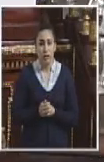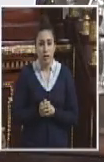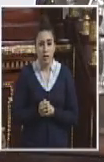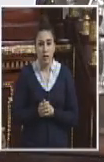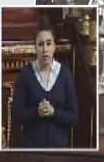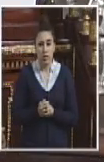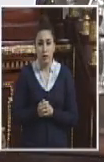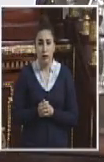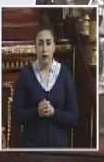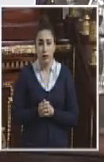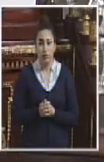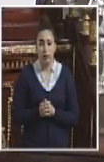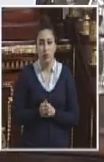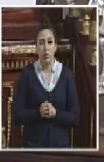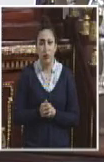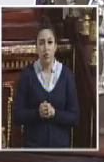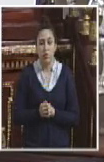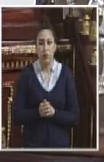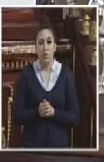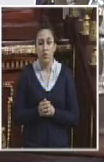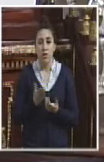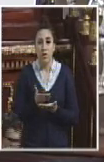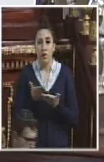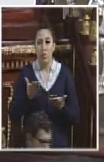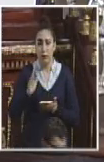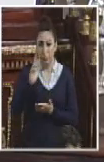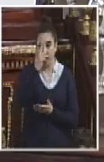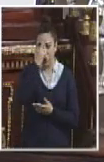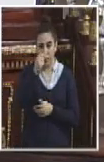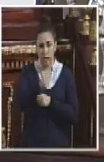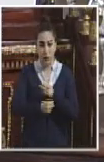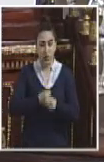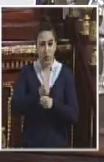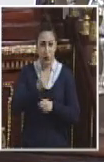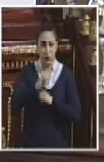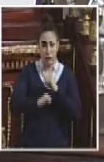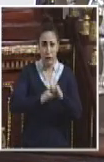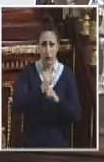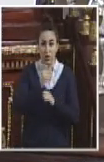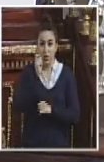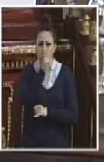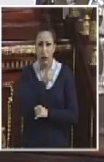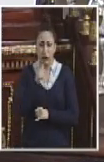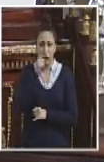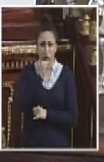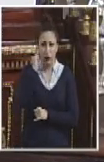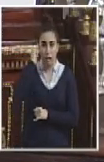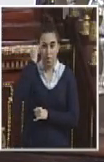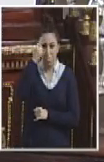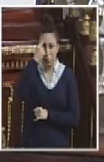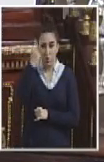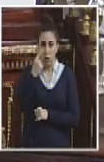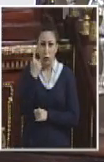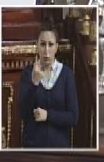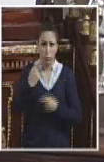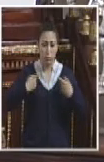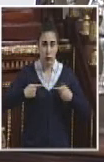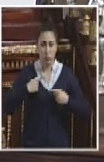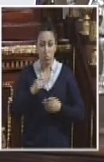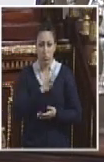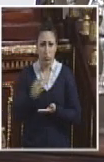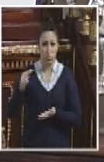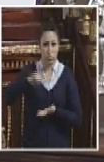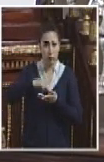proposición aprobada por este Pleno, en el marco del Año Internacional de las Lenguas Indígenas, para que una persona hablante de lengua